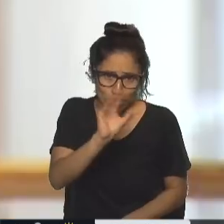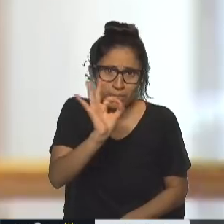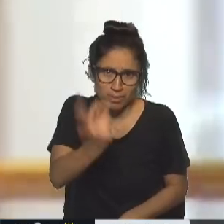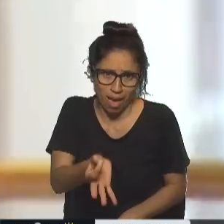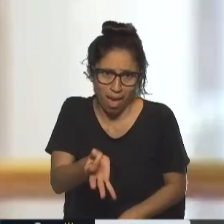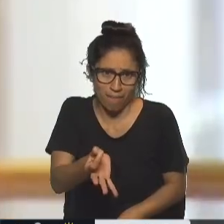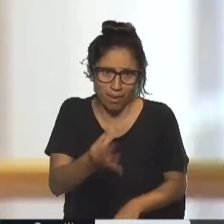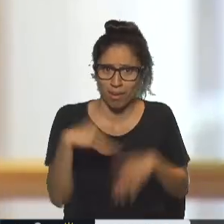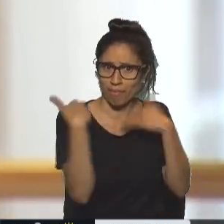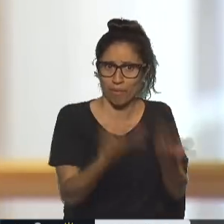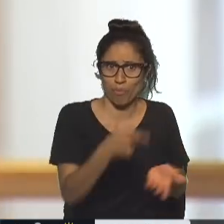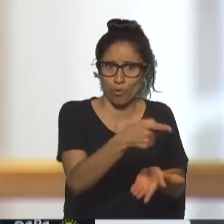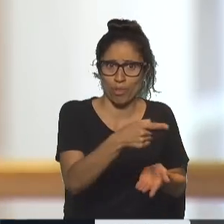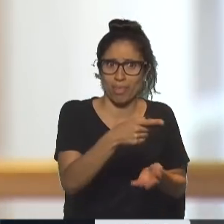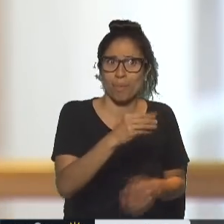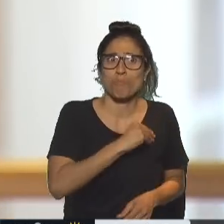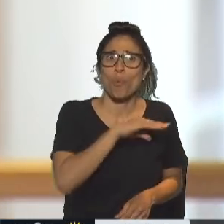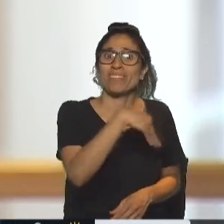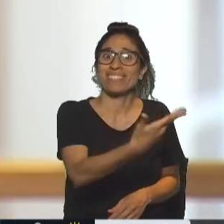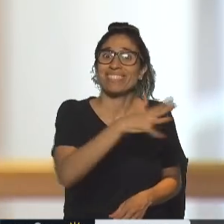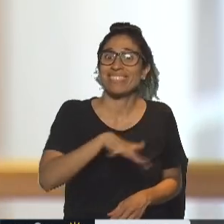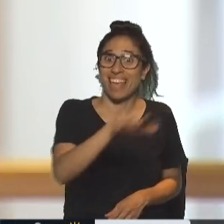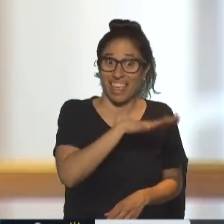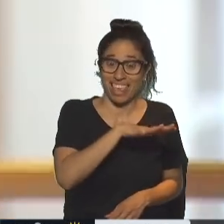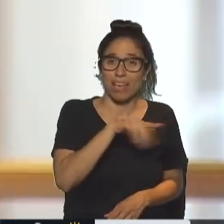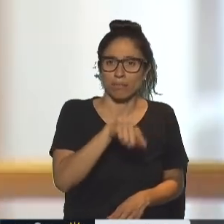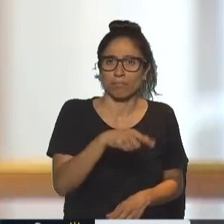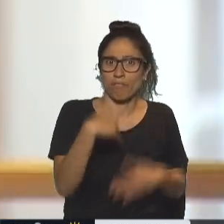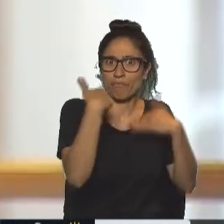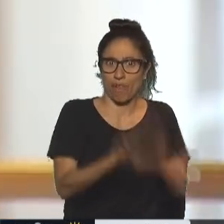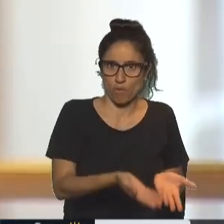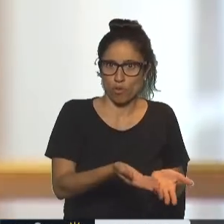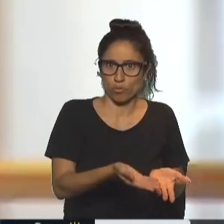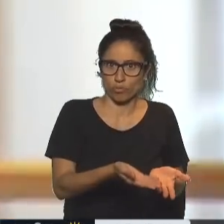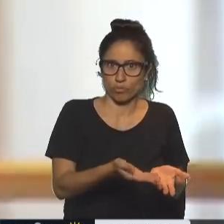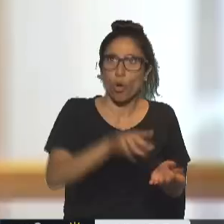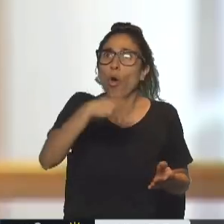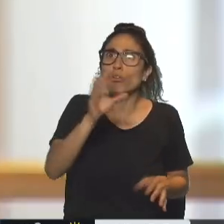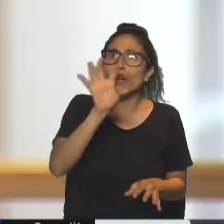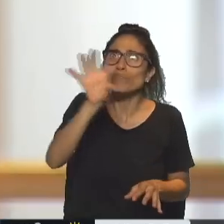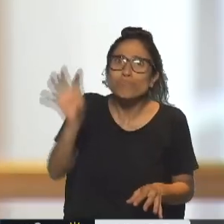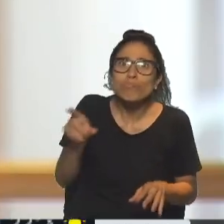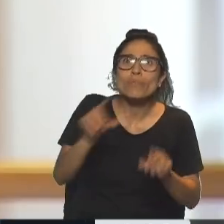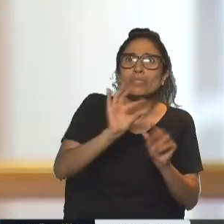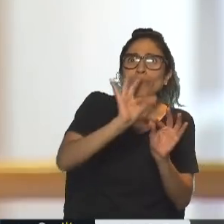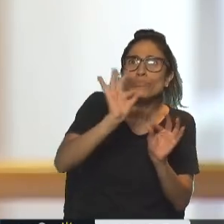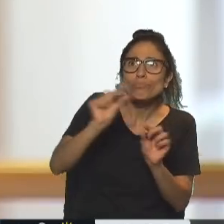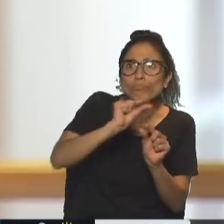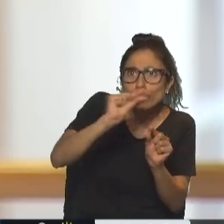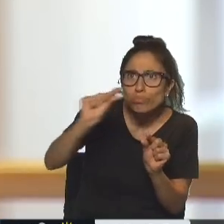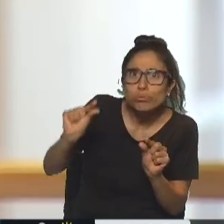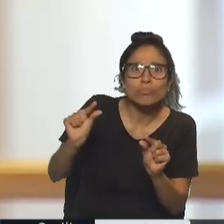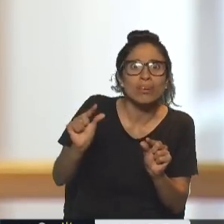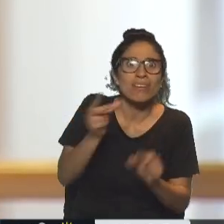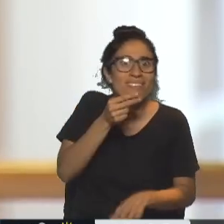político. Y así como no les dio un peso en su momento, también saben que ahora no les sacan nada.